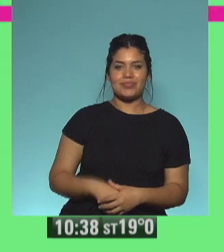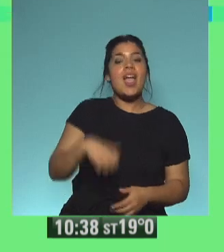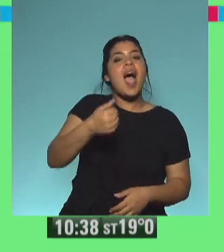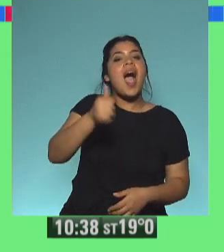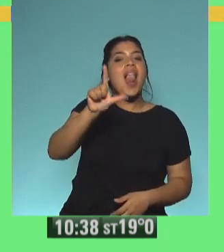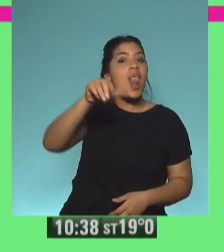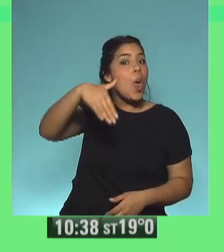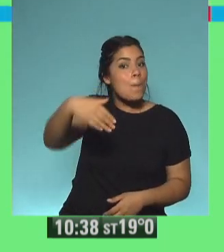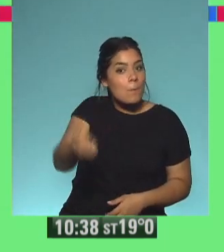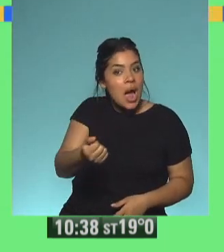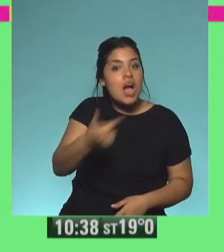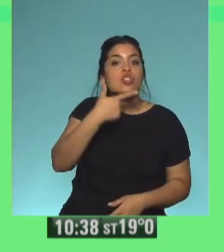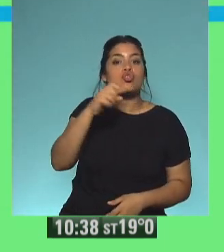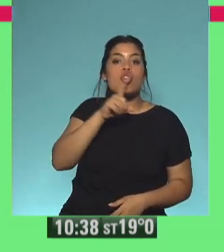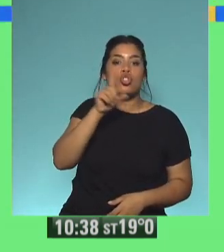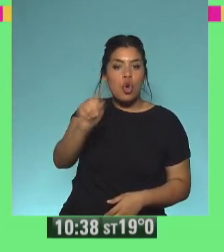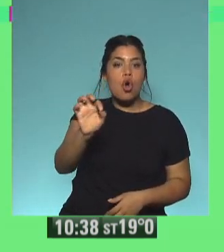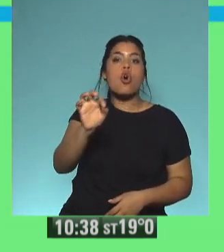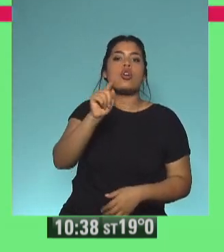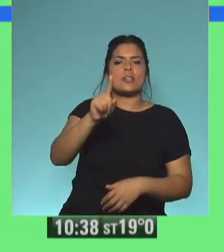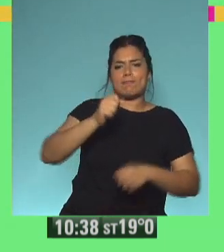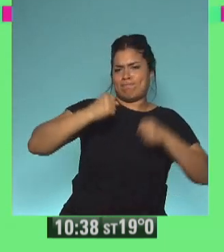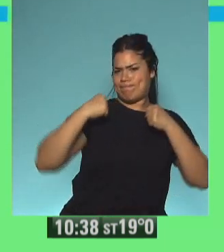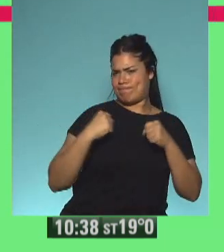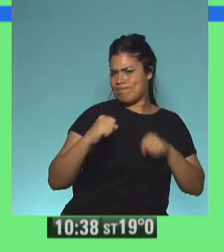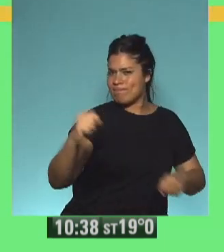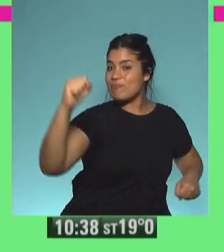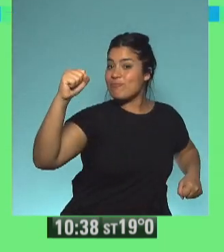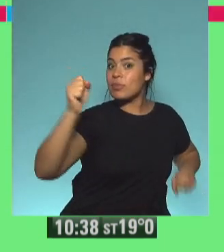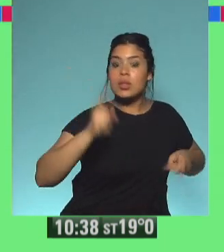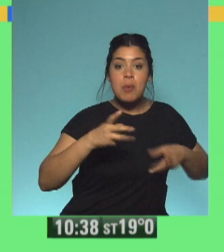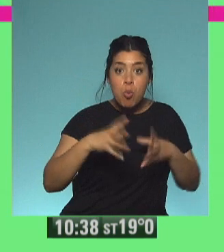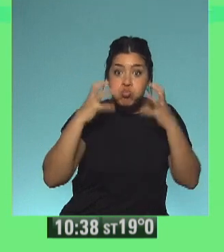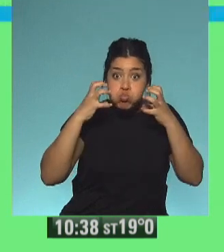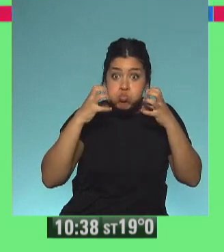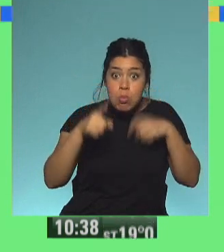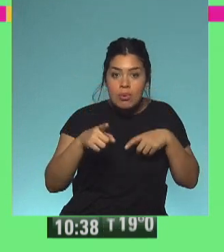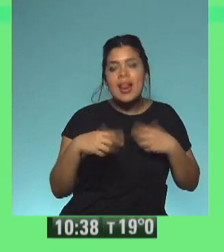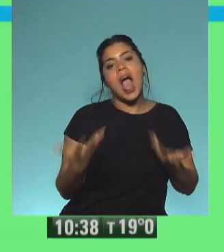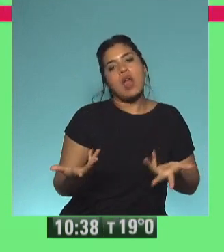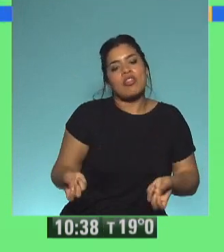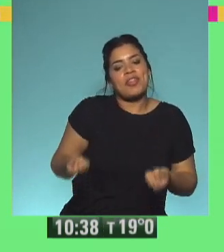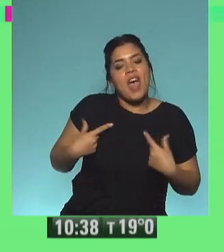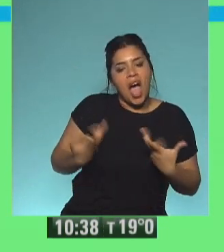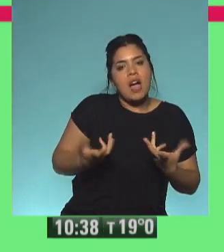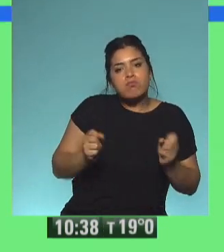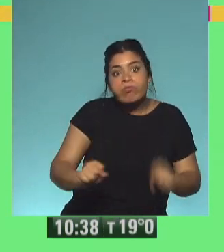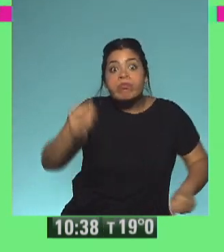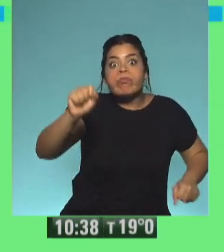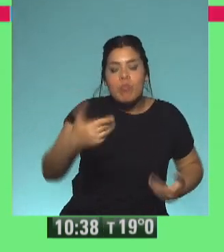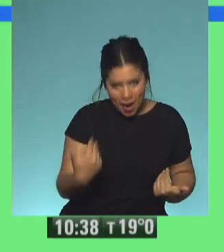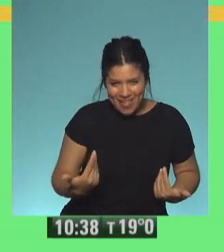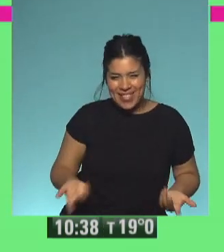¡Alma Soto y su super capa! ¡Claro que sí! ¿Está inflando los cachetes también? Y la ayuda para el vuelo. ¿Ayuda a